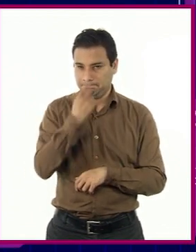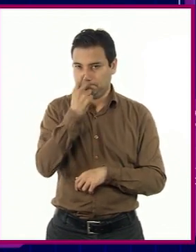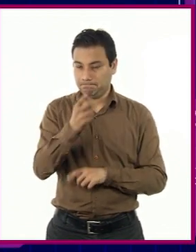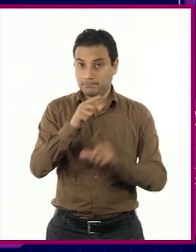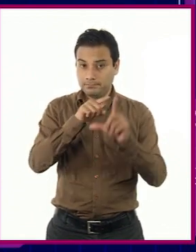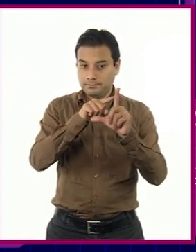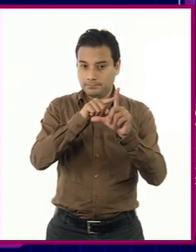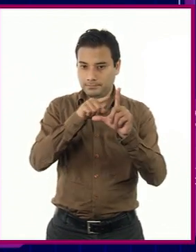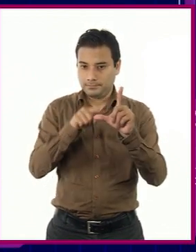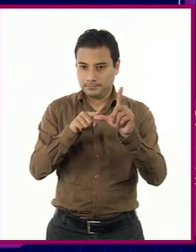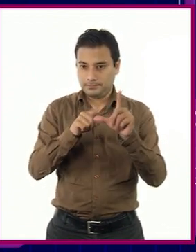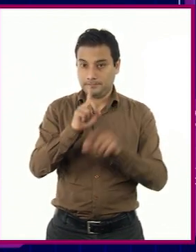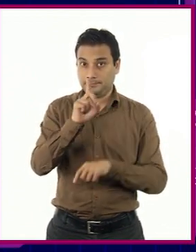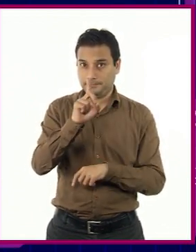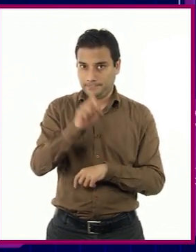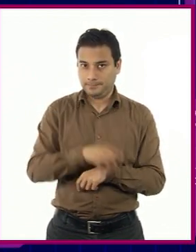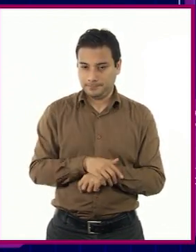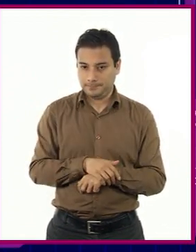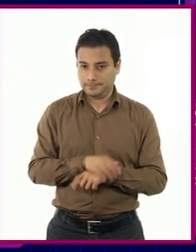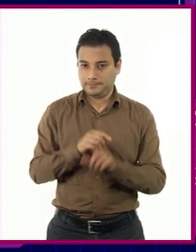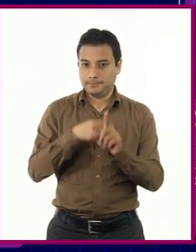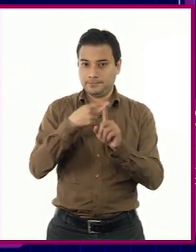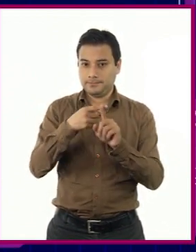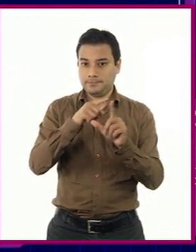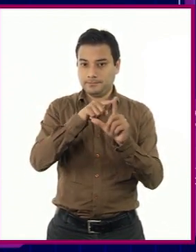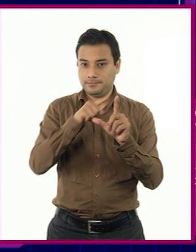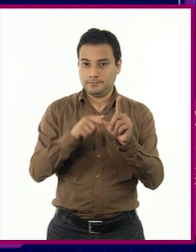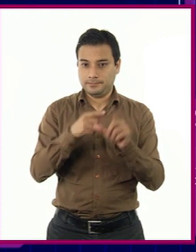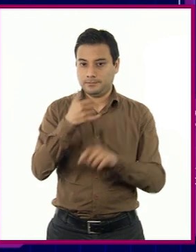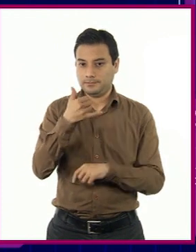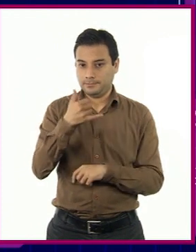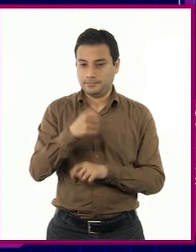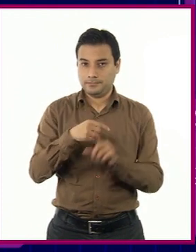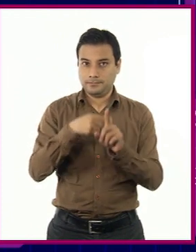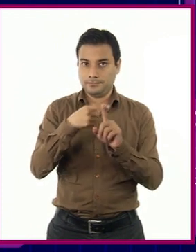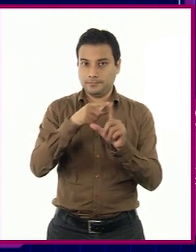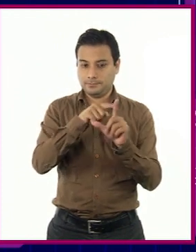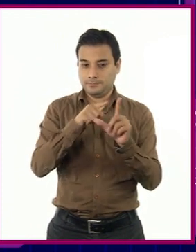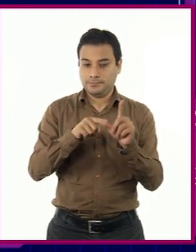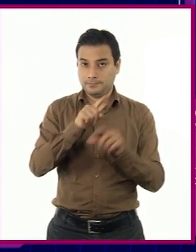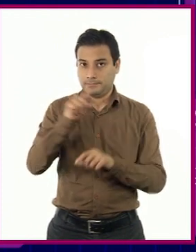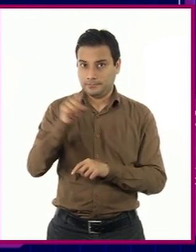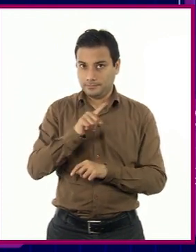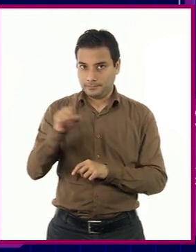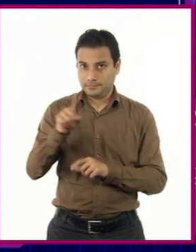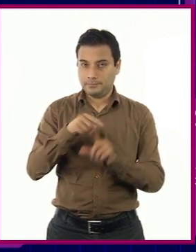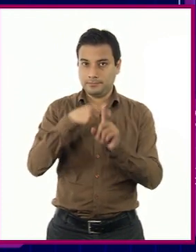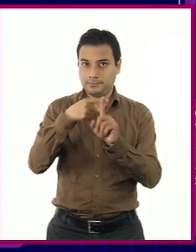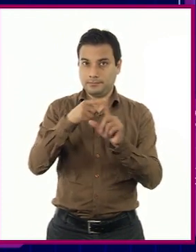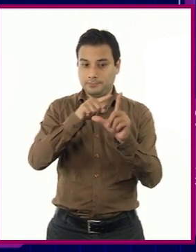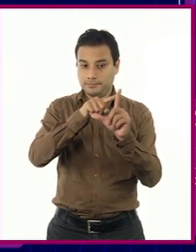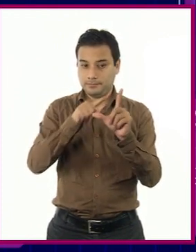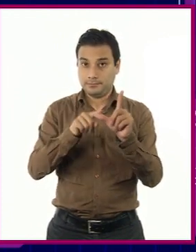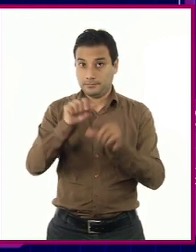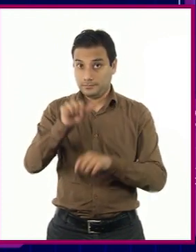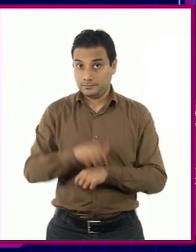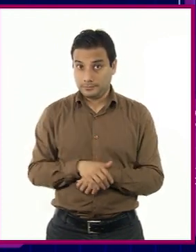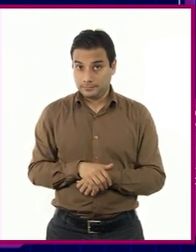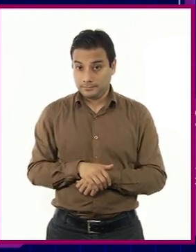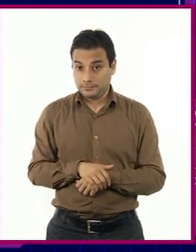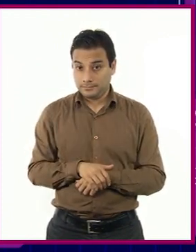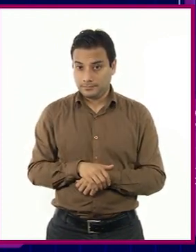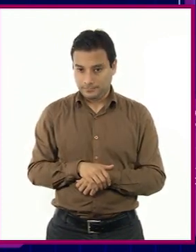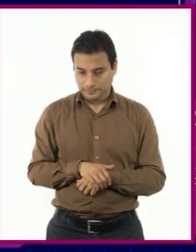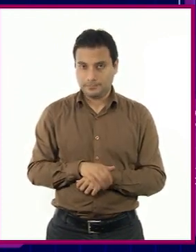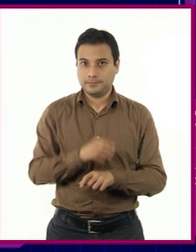si el ángulo D es igual al ángulo Y más el ángulo Z y el ángulo A, es igual al